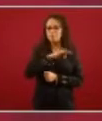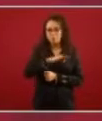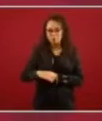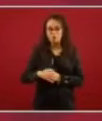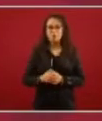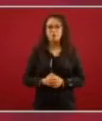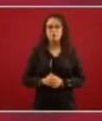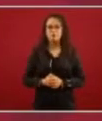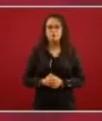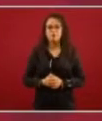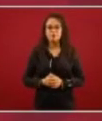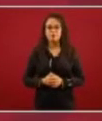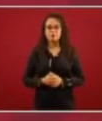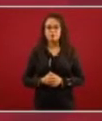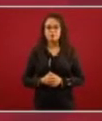porque